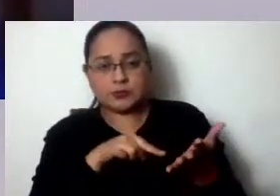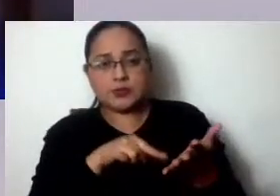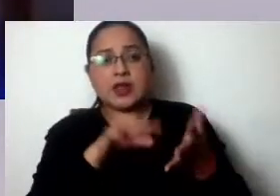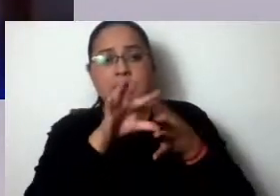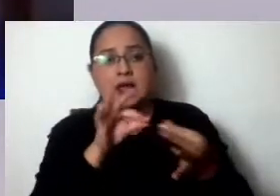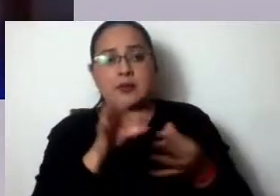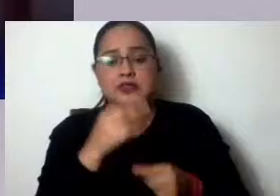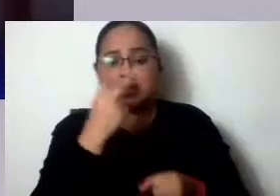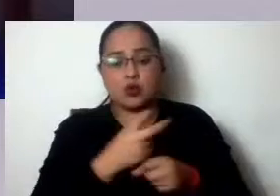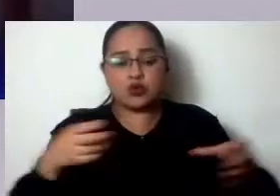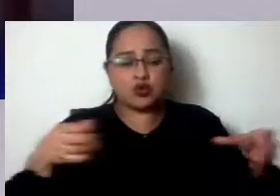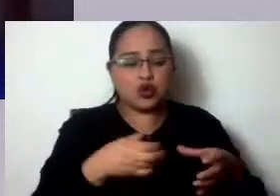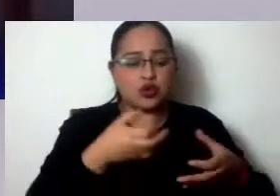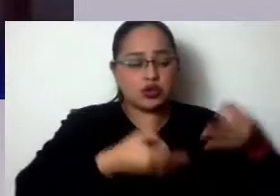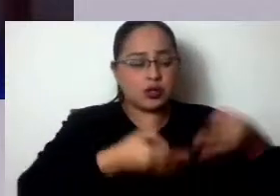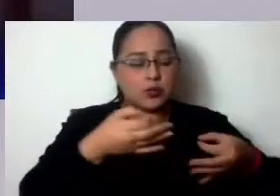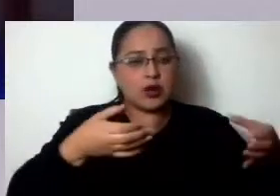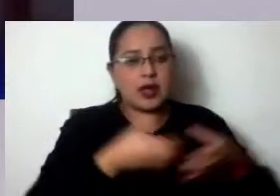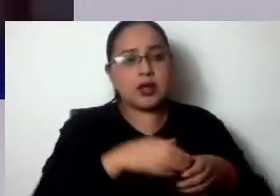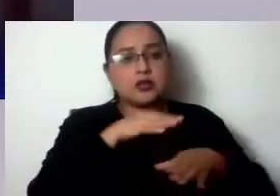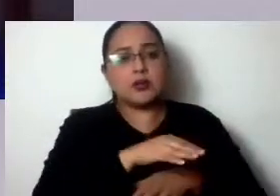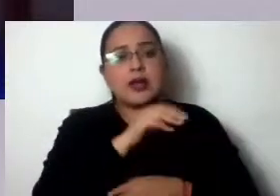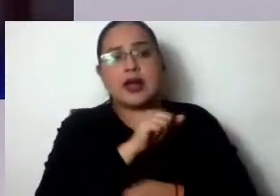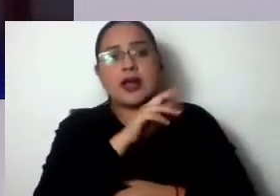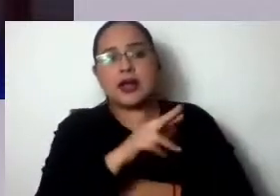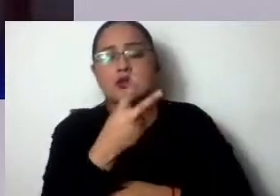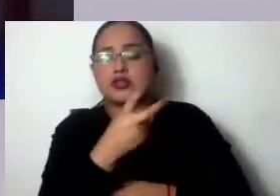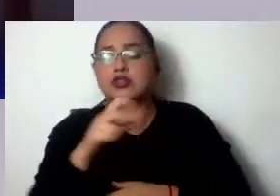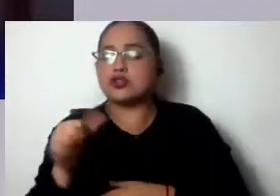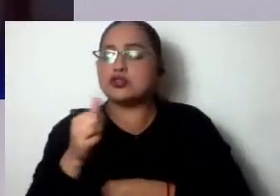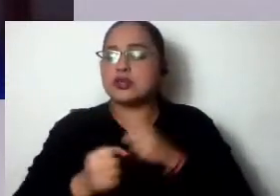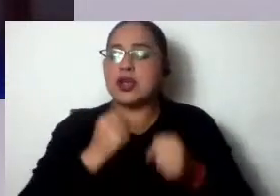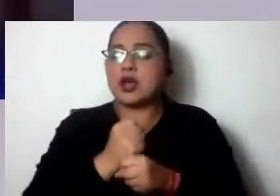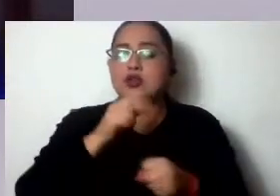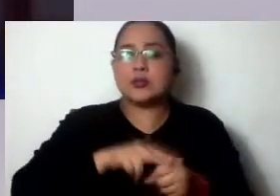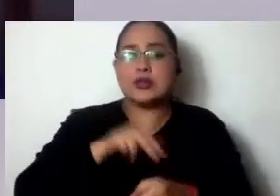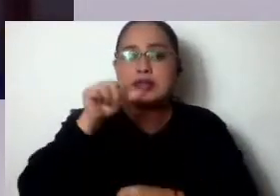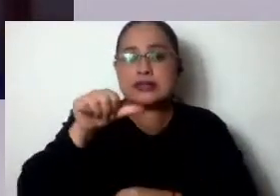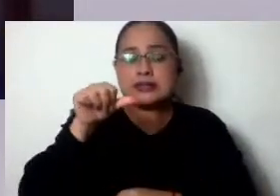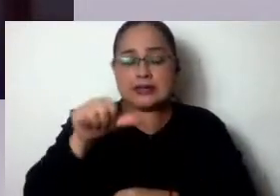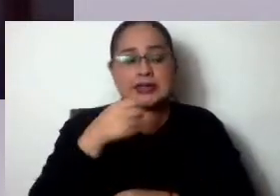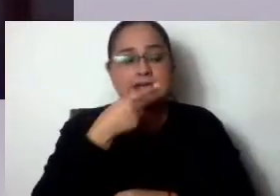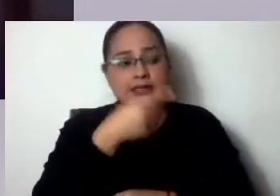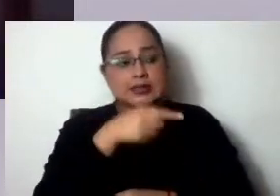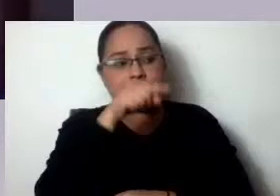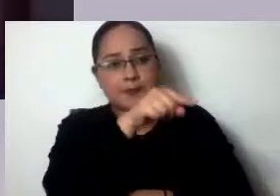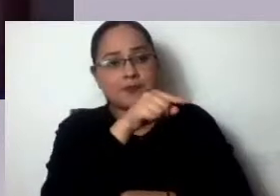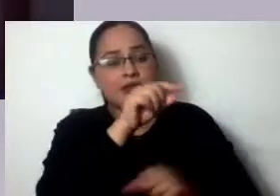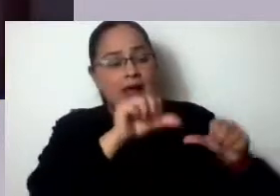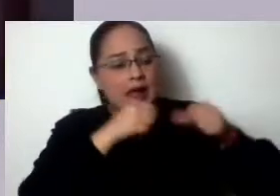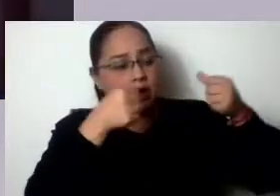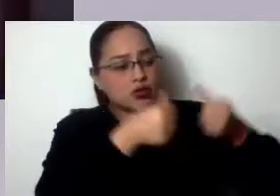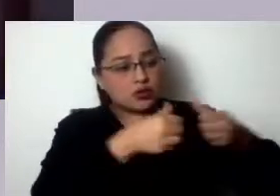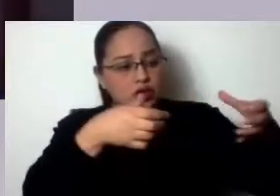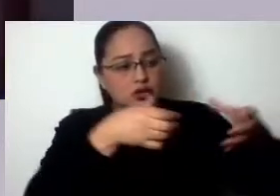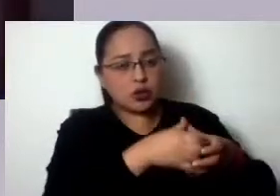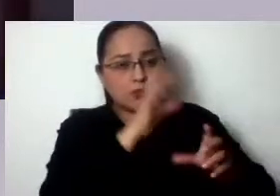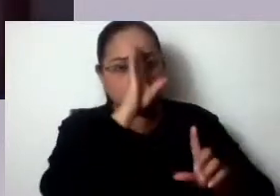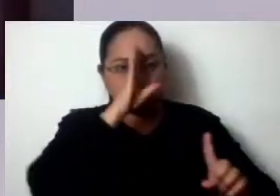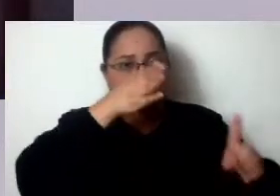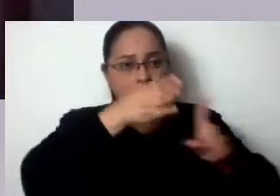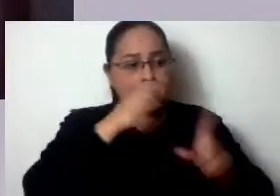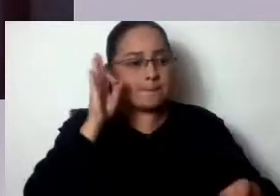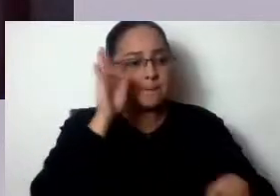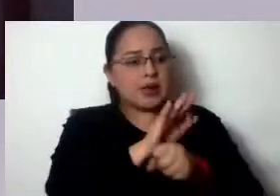sala al resolver el amparo en revisión 211 2016 negó que una fundación dedicada a la protección